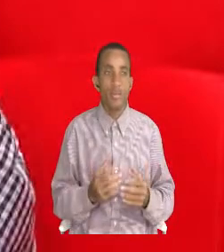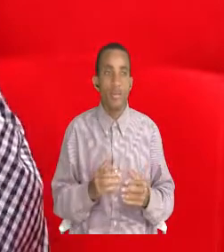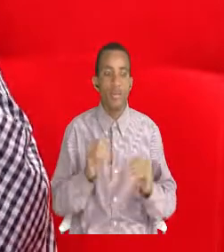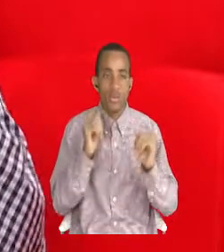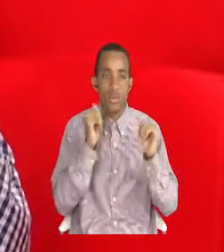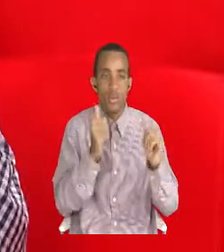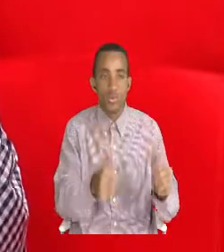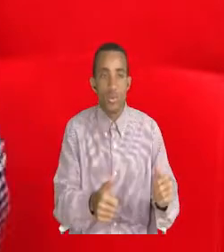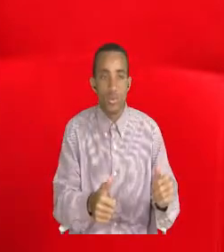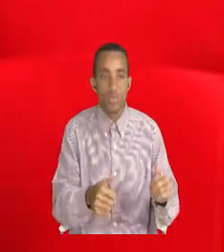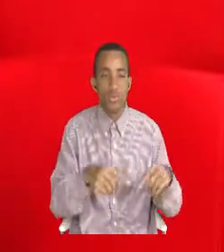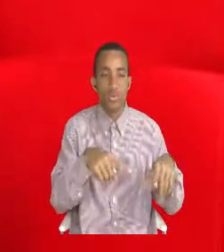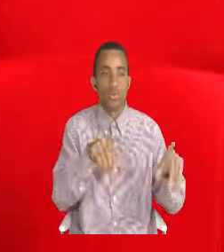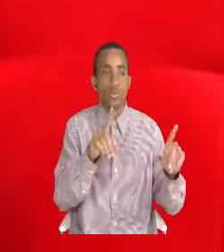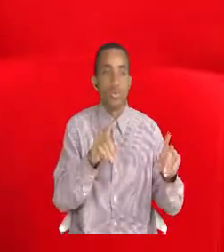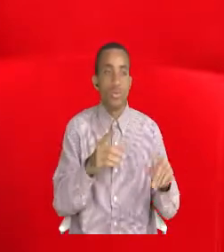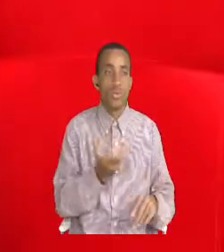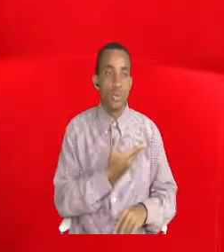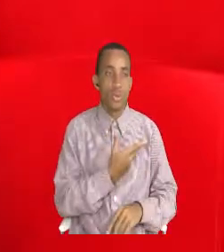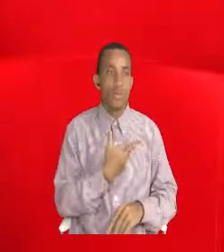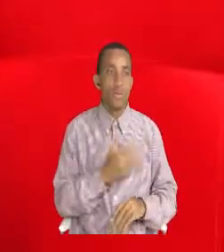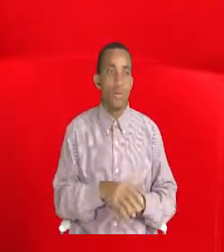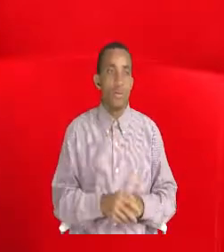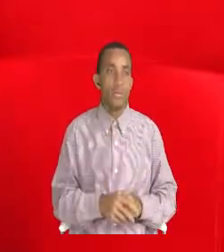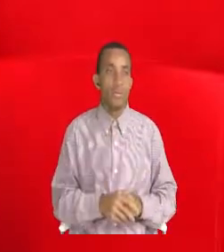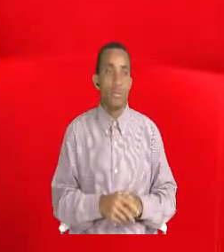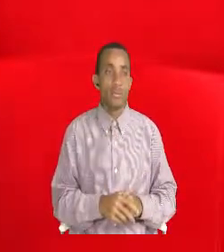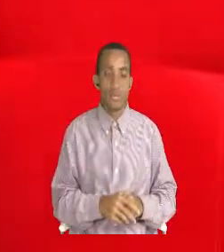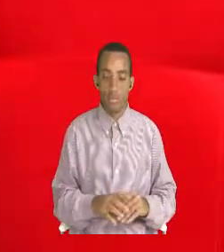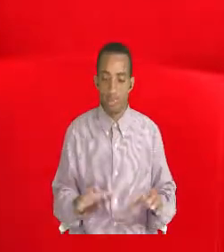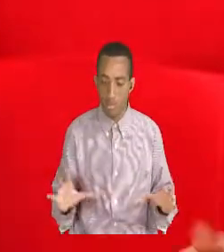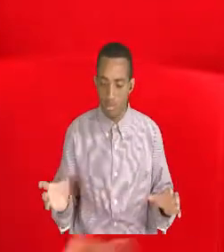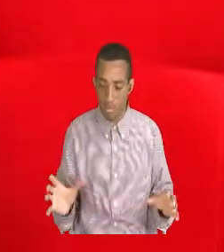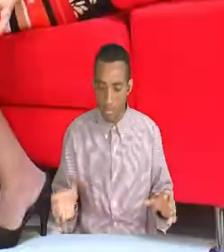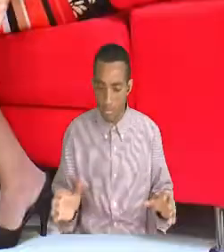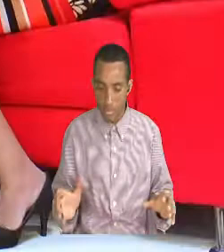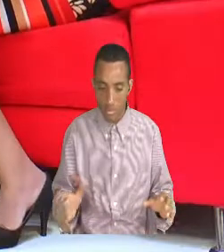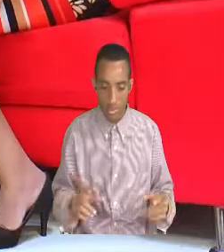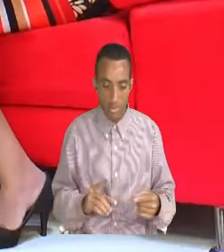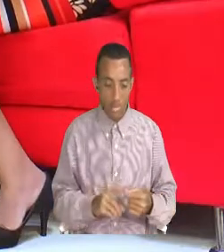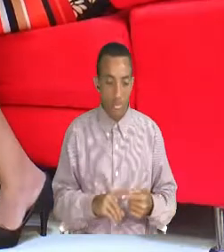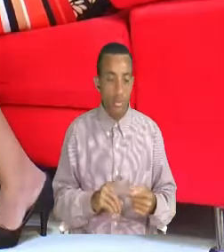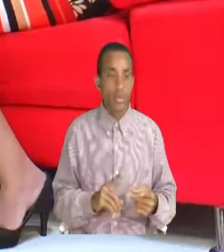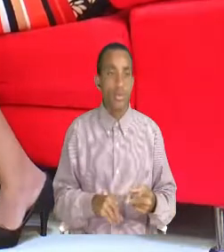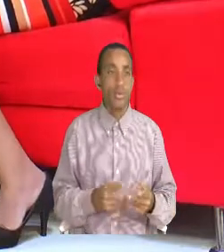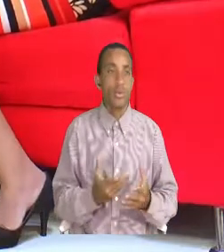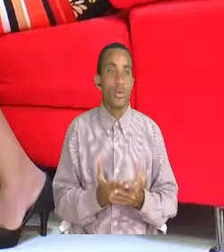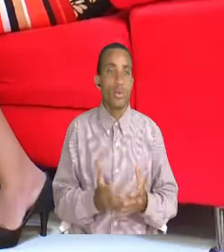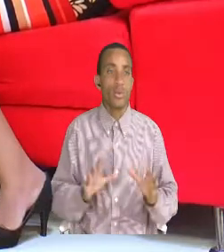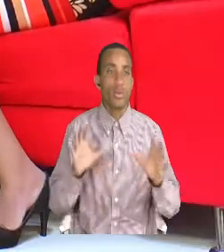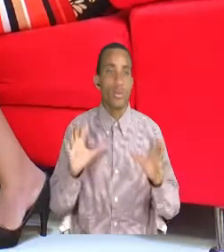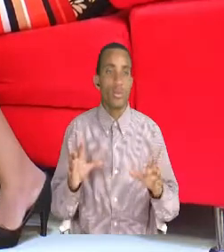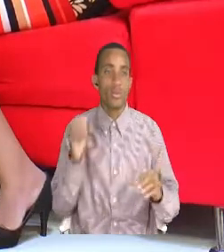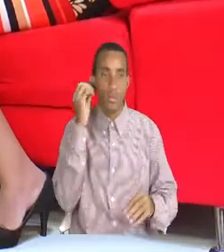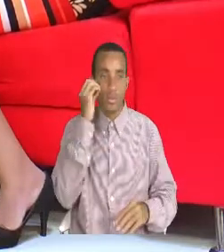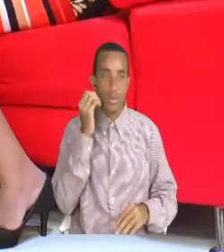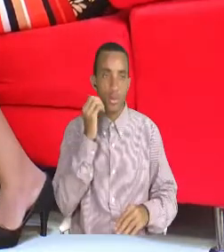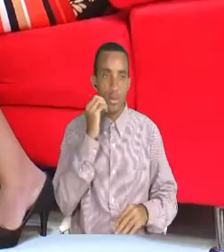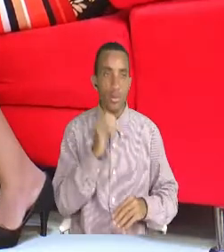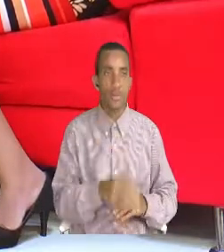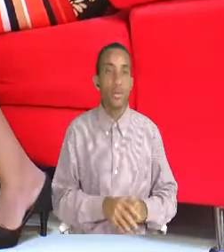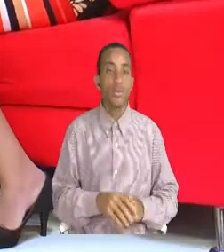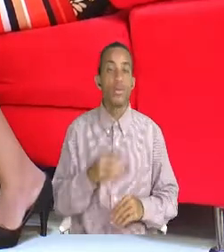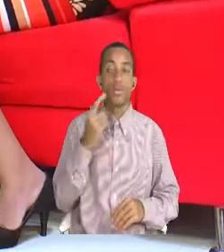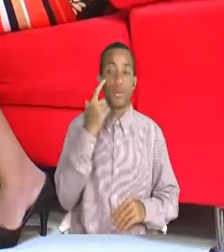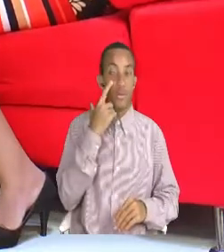mamá, para uno, claro, pero no de una lavadora. La no, eso, cosas eso para el hogar. Eso es del hogar. A mí cuidado, me van a